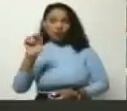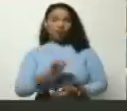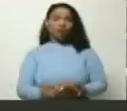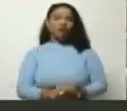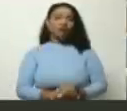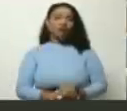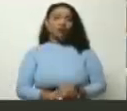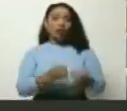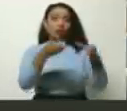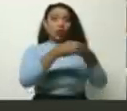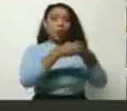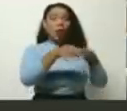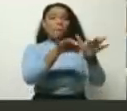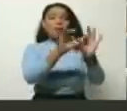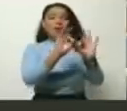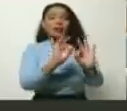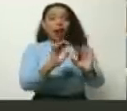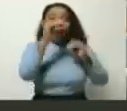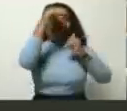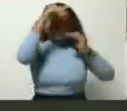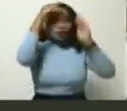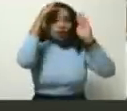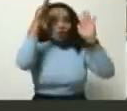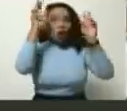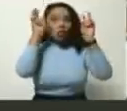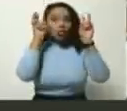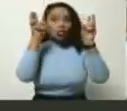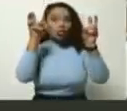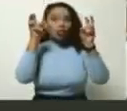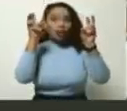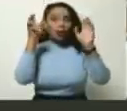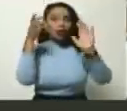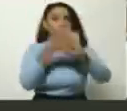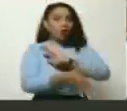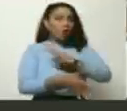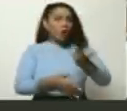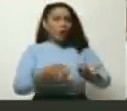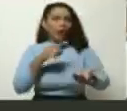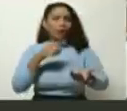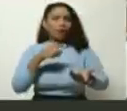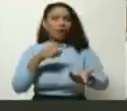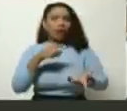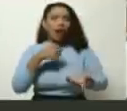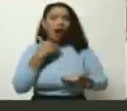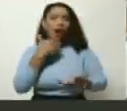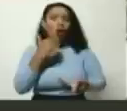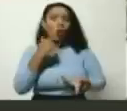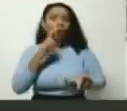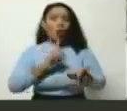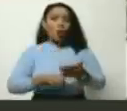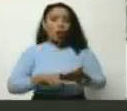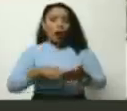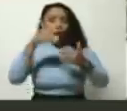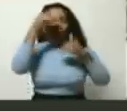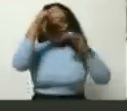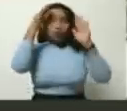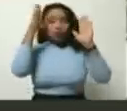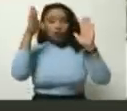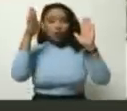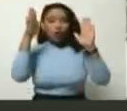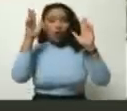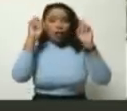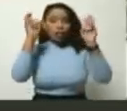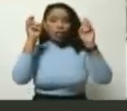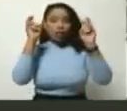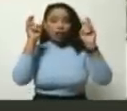Grupo especial para la atención de los efectos del sobrecumplimiento. Atendiendo a lo acordado